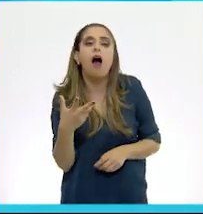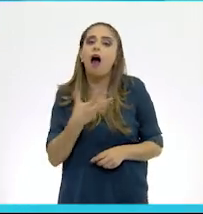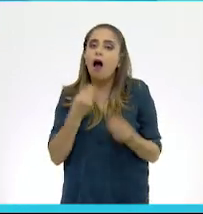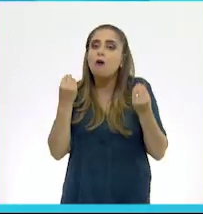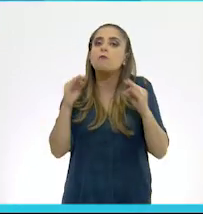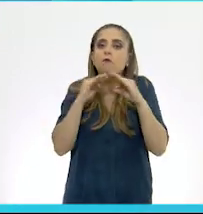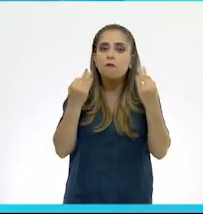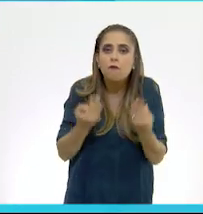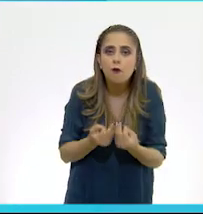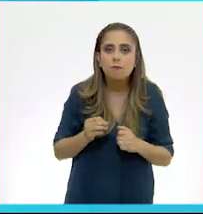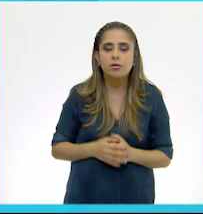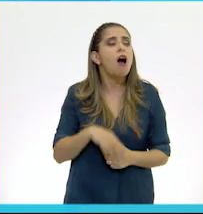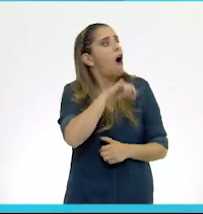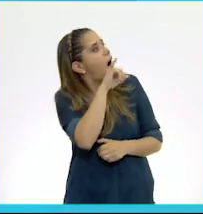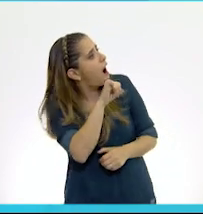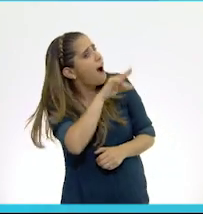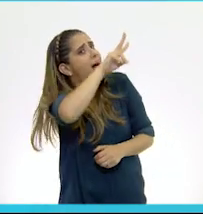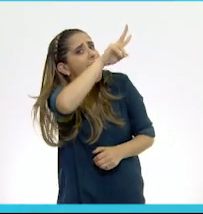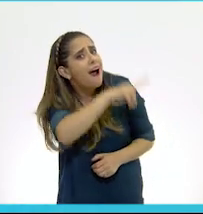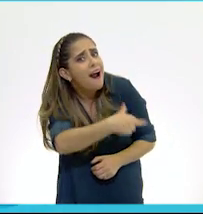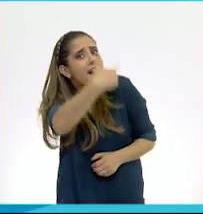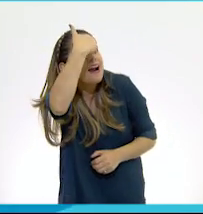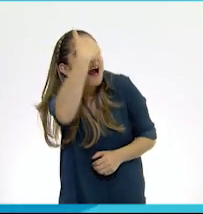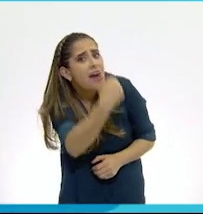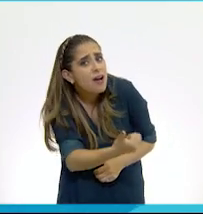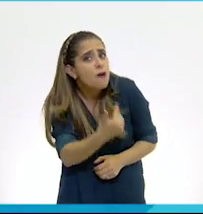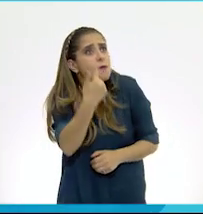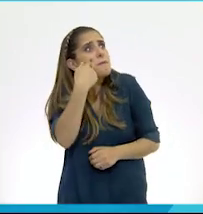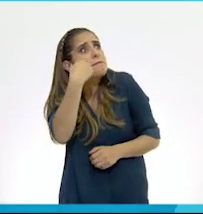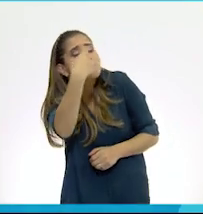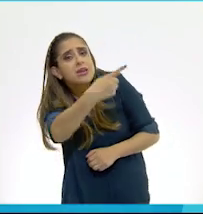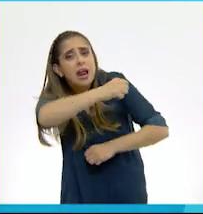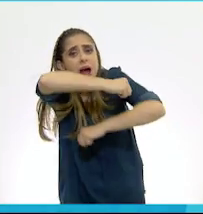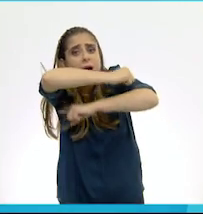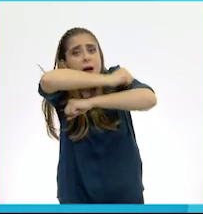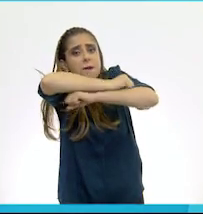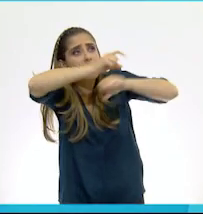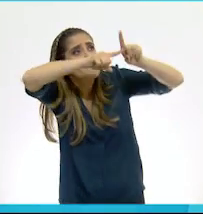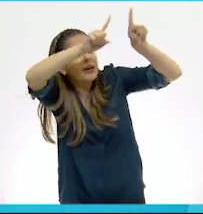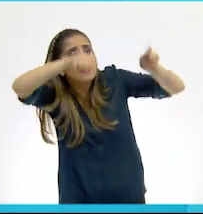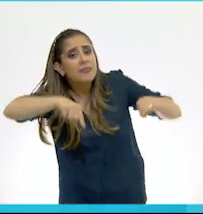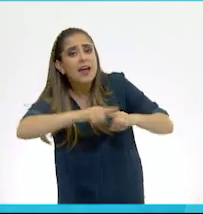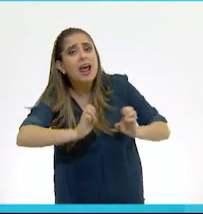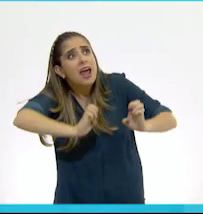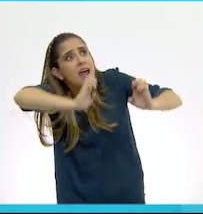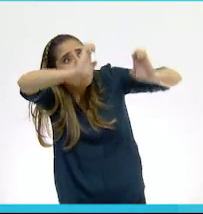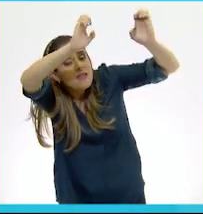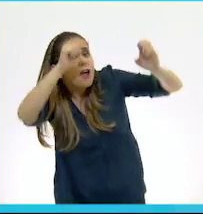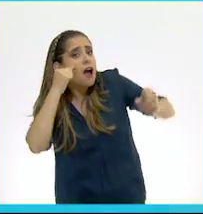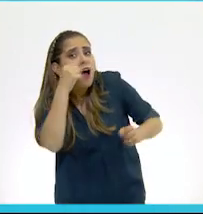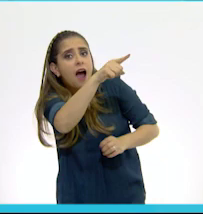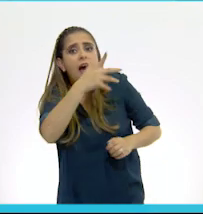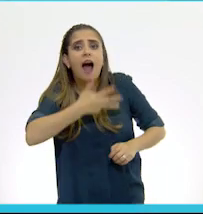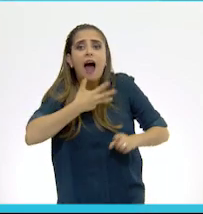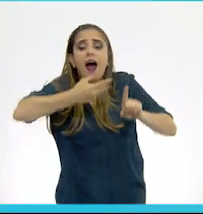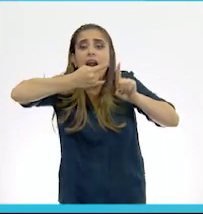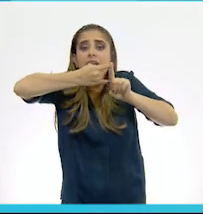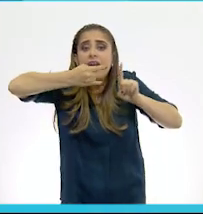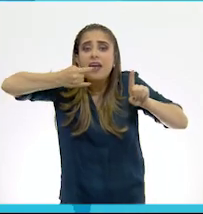¡Ah! ¡Tienes razón, Agustín! ¡Mira! ¡Las ventanas del edificio tienen forma de